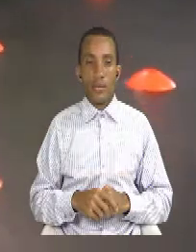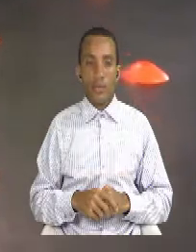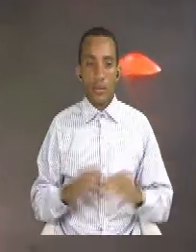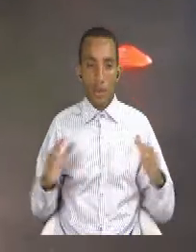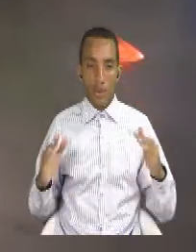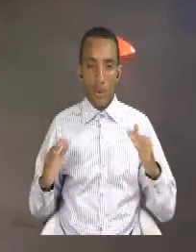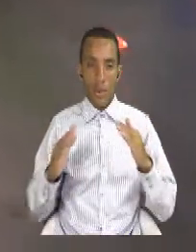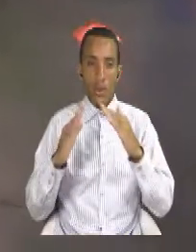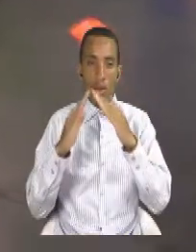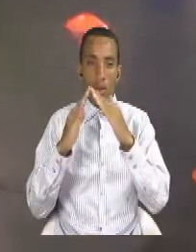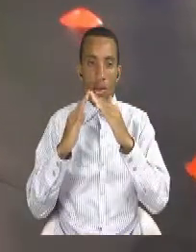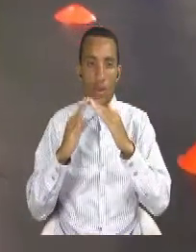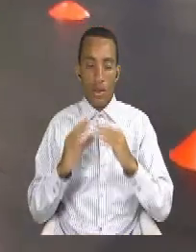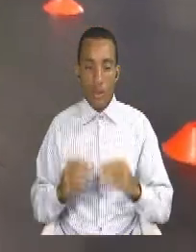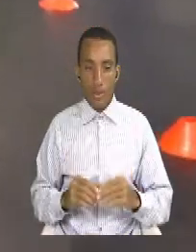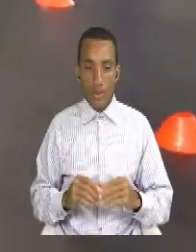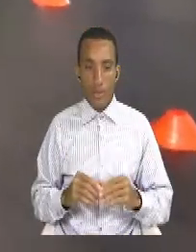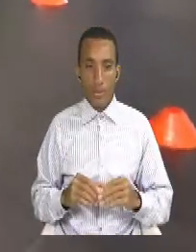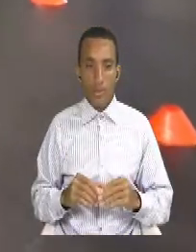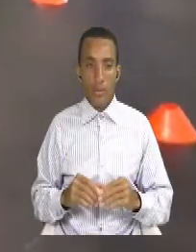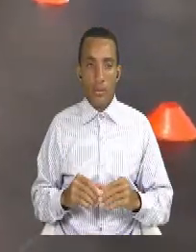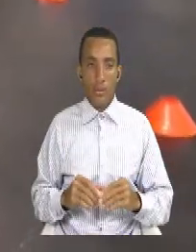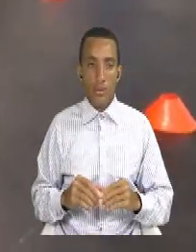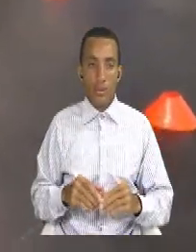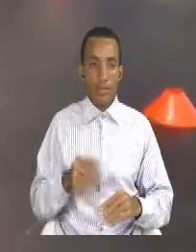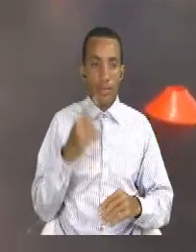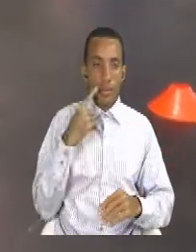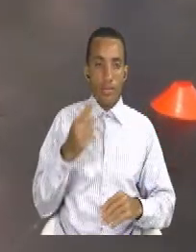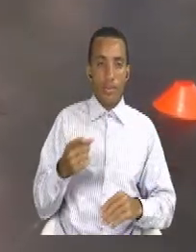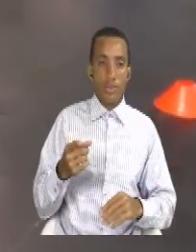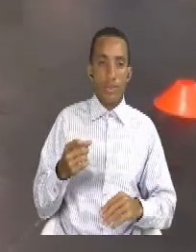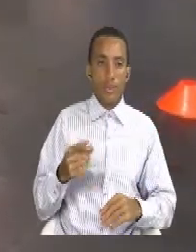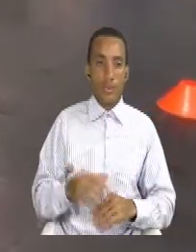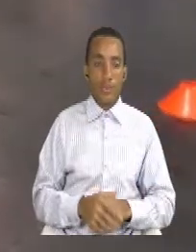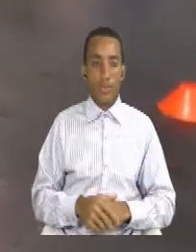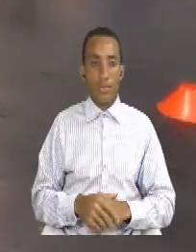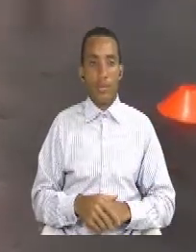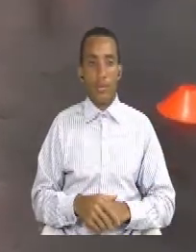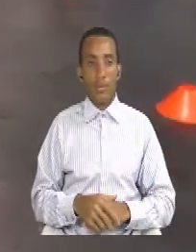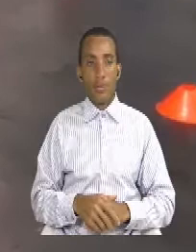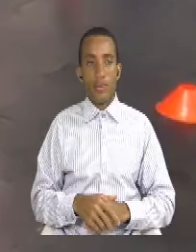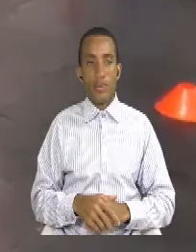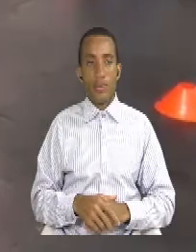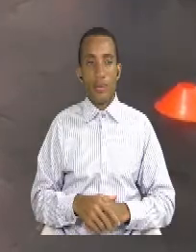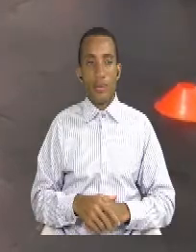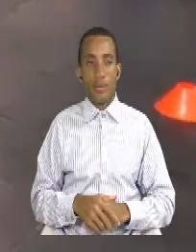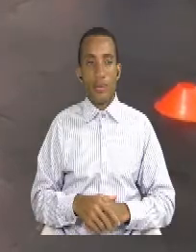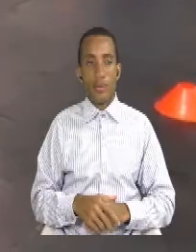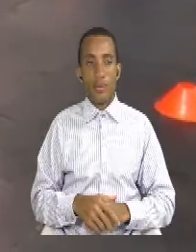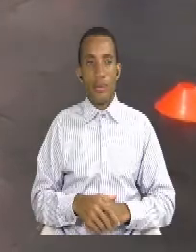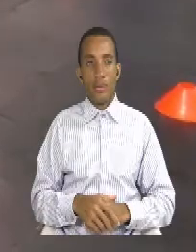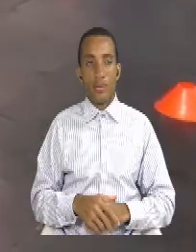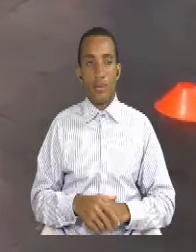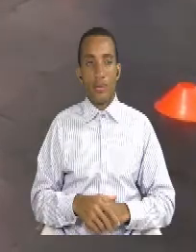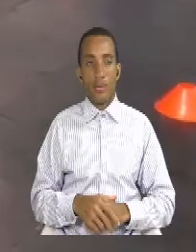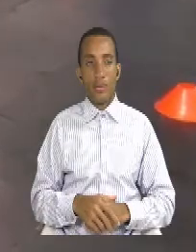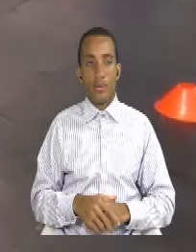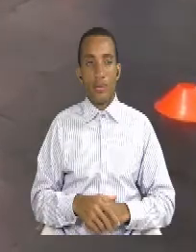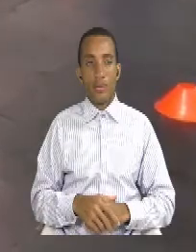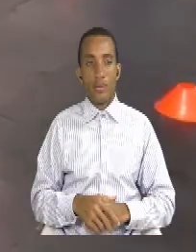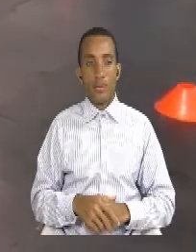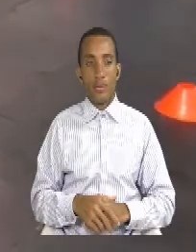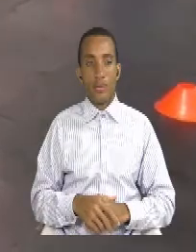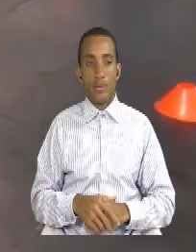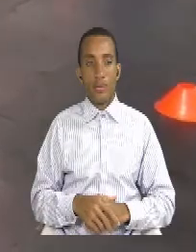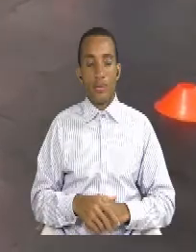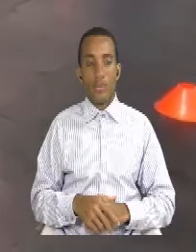ahí. Voy a ir en velocidad al primer cono, troto hasta el primer cono, me regreso hasta ahí.